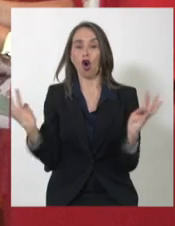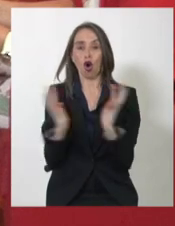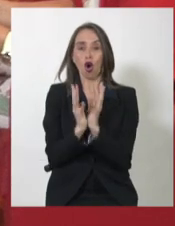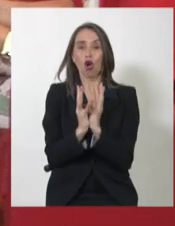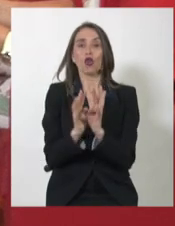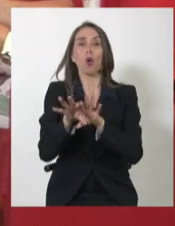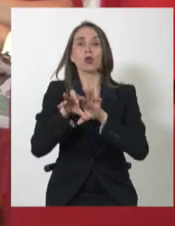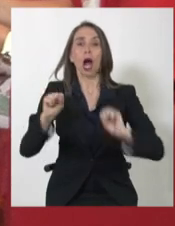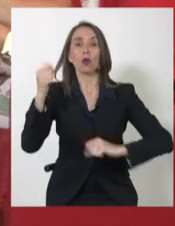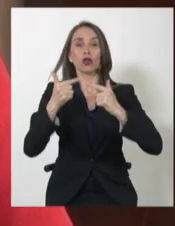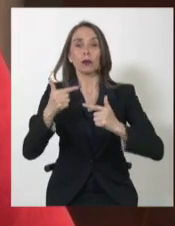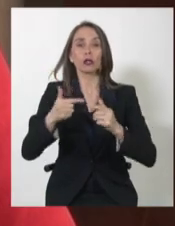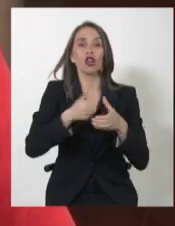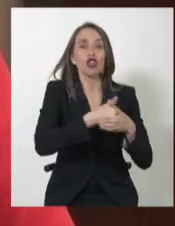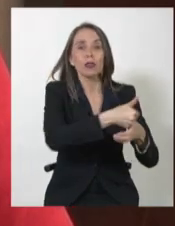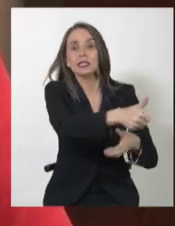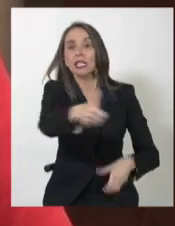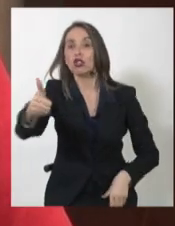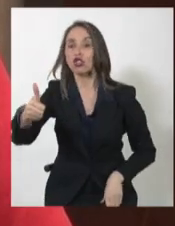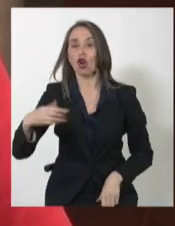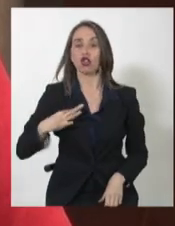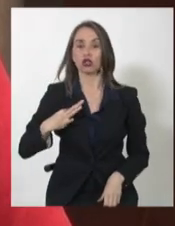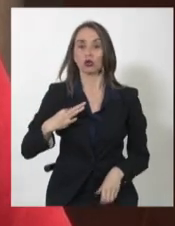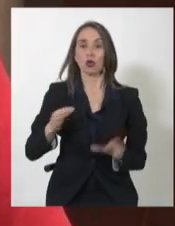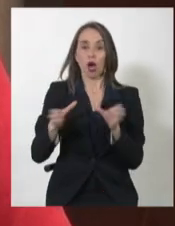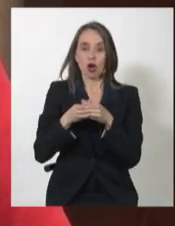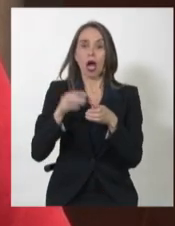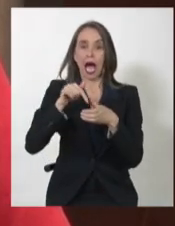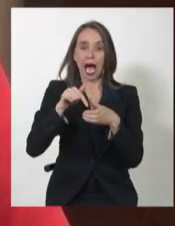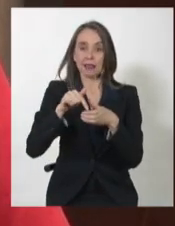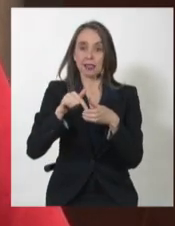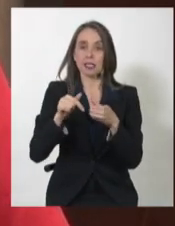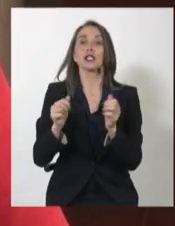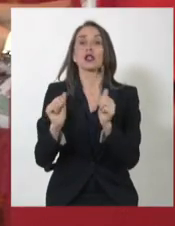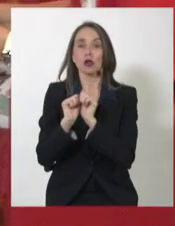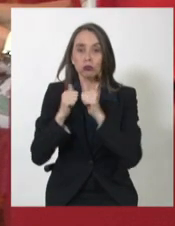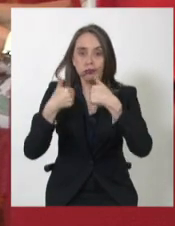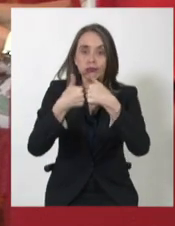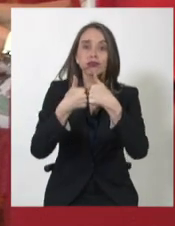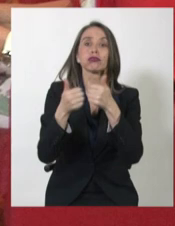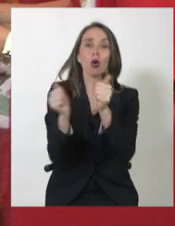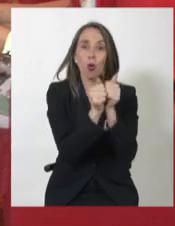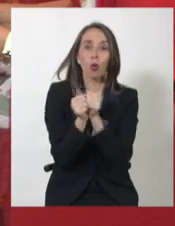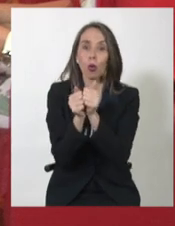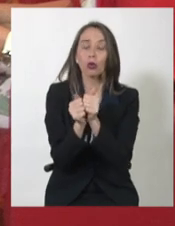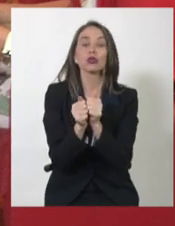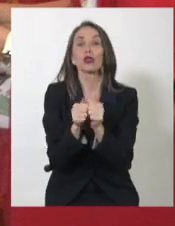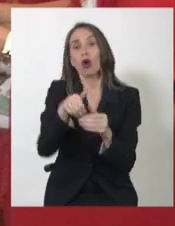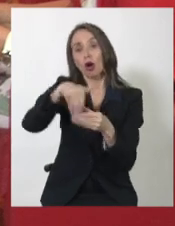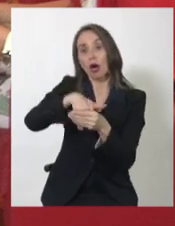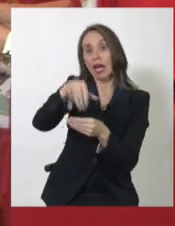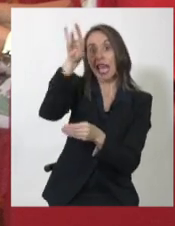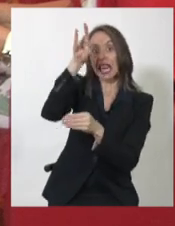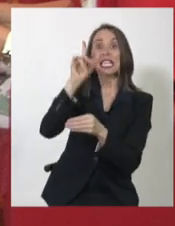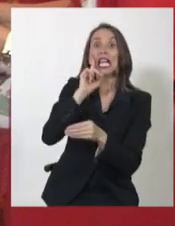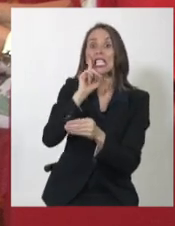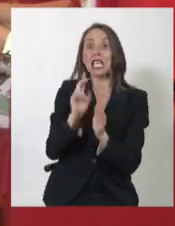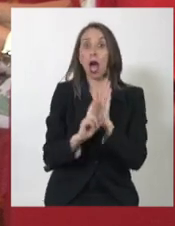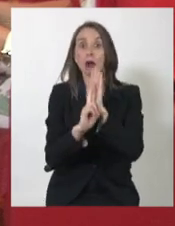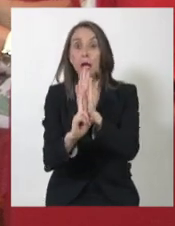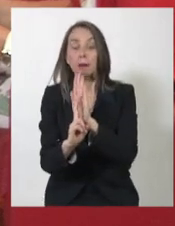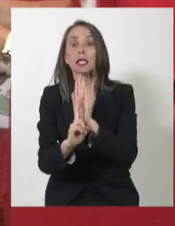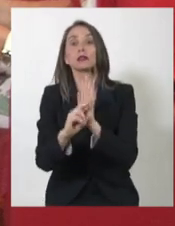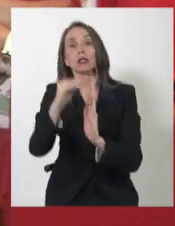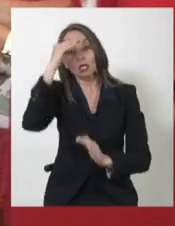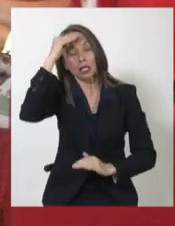toda la ciudadanía, ¿no es cierto?, que va a estar en conjunto, y evidentemente que a quienes elijamos tendrán la experiencia, tendrán